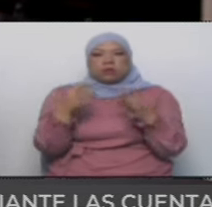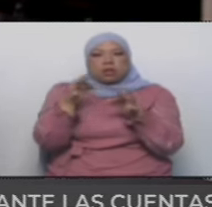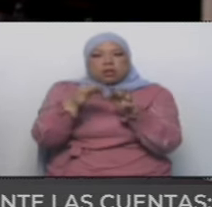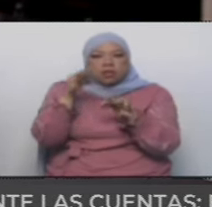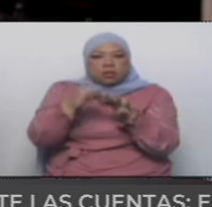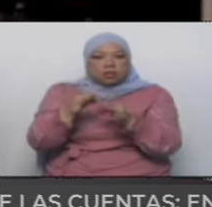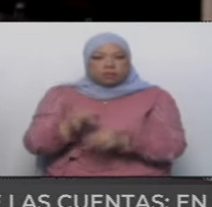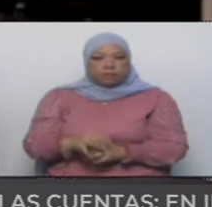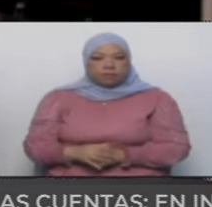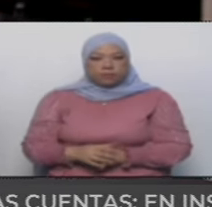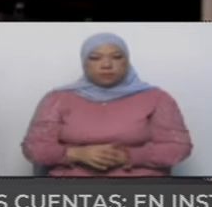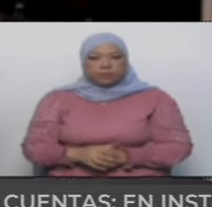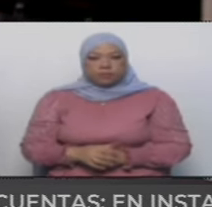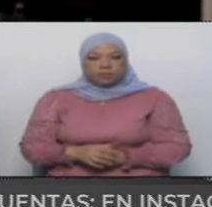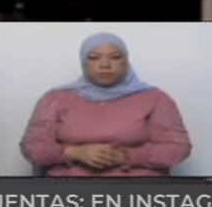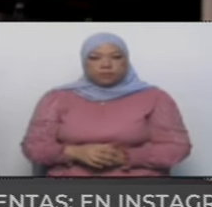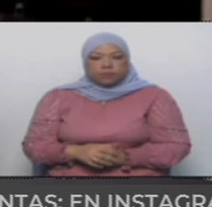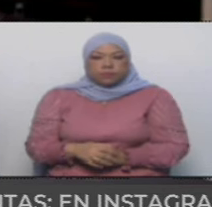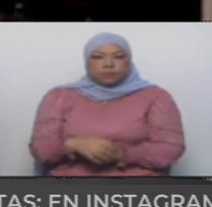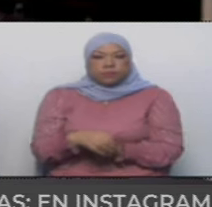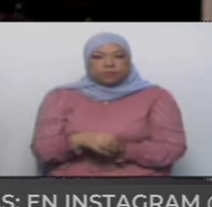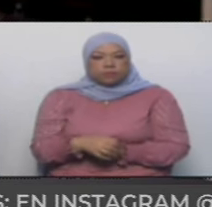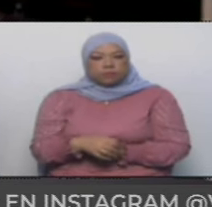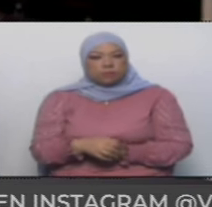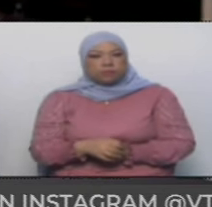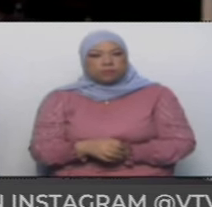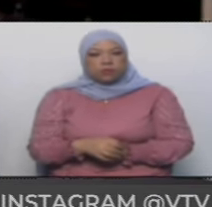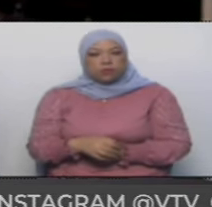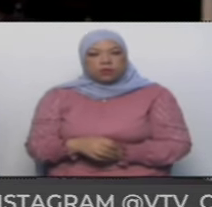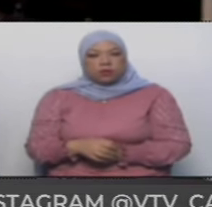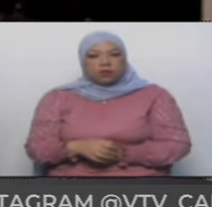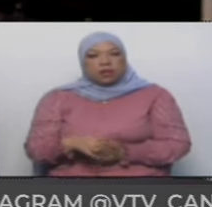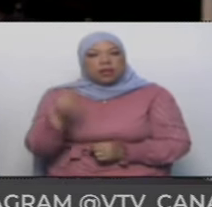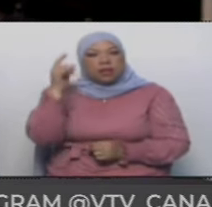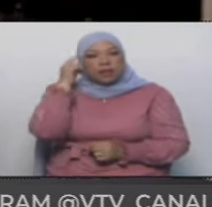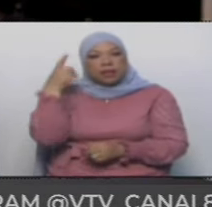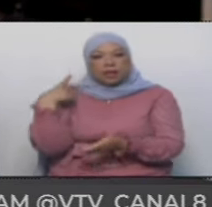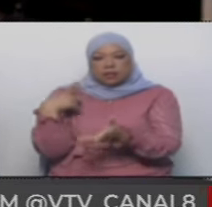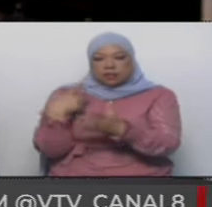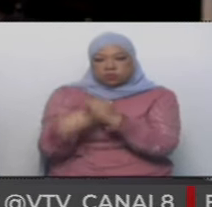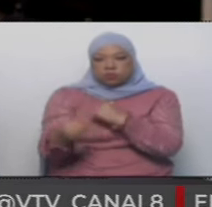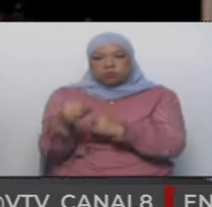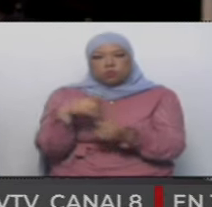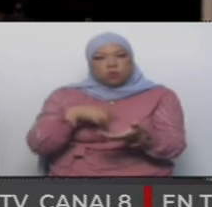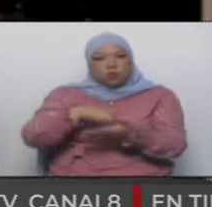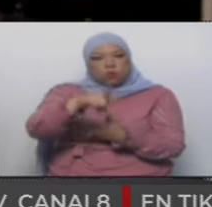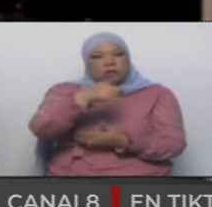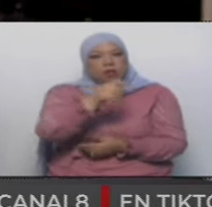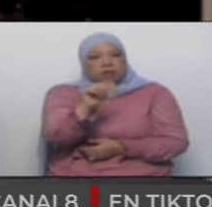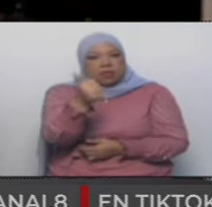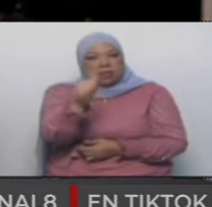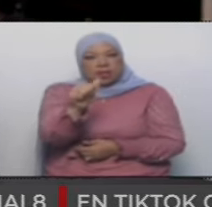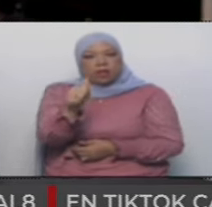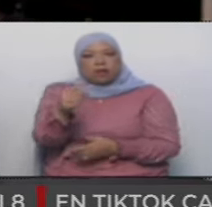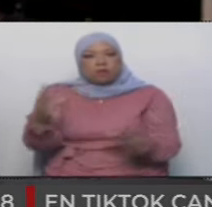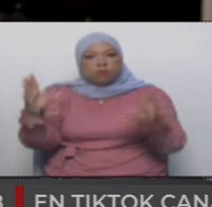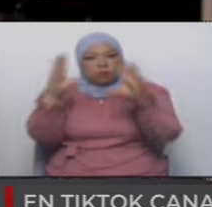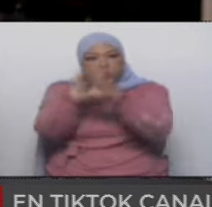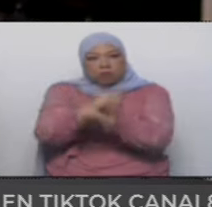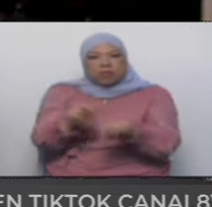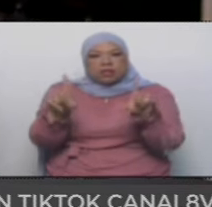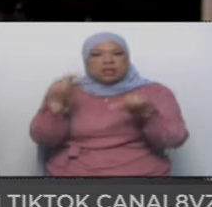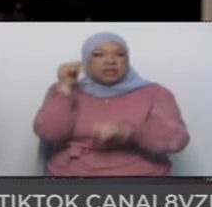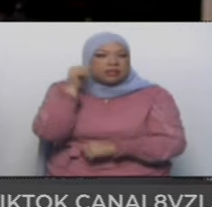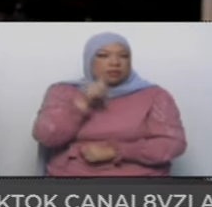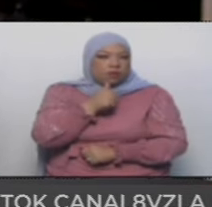septiembre. O sea, el día que el viejito huyó. Él huyó a las 10:30 de la noche del 7 de